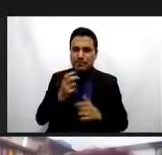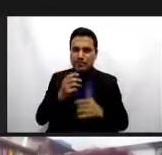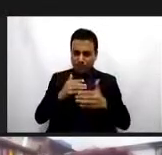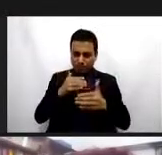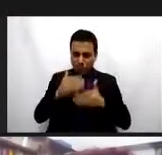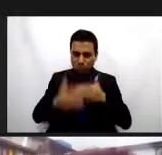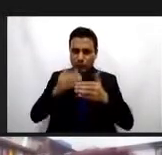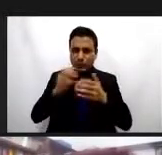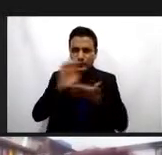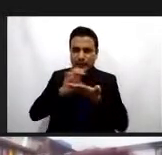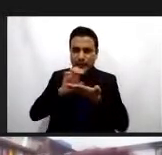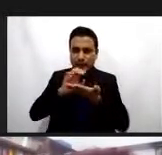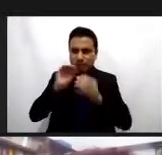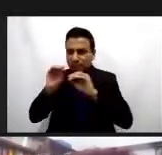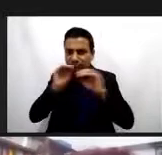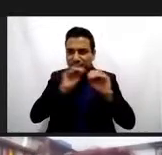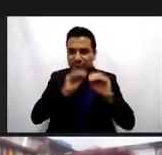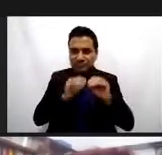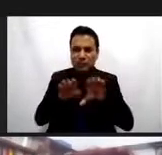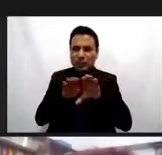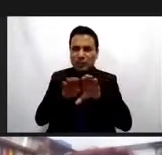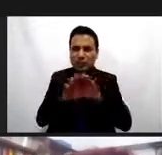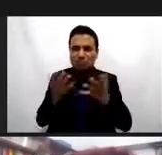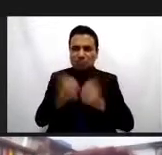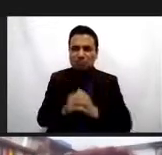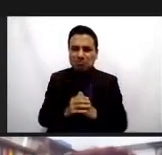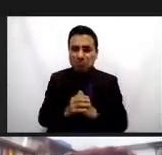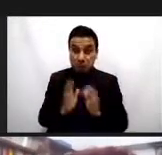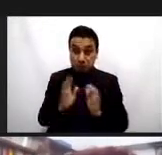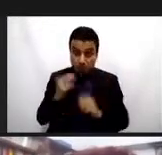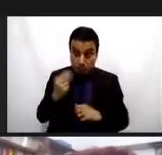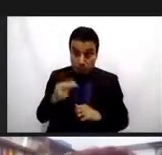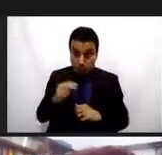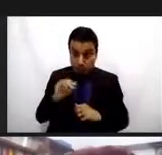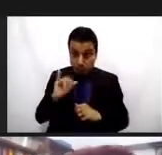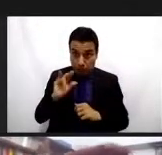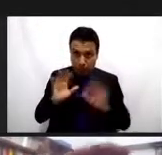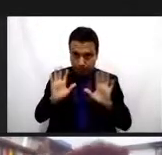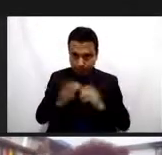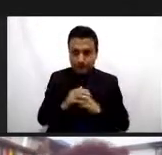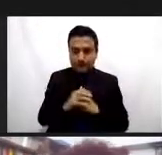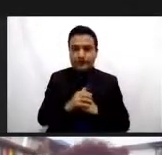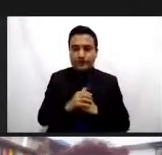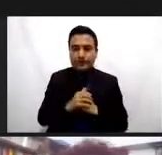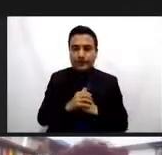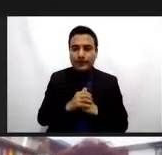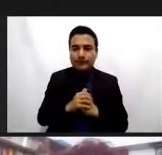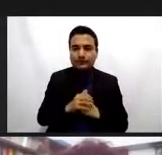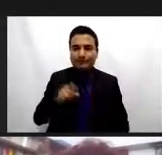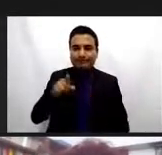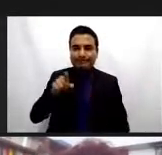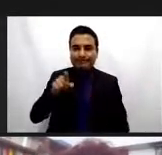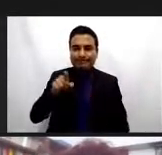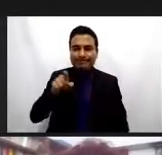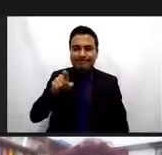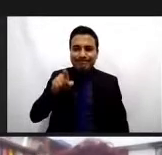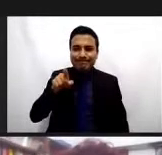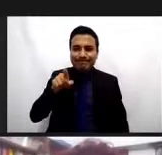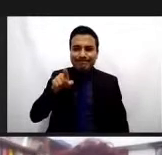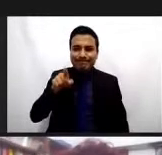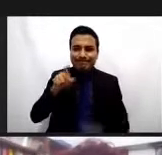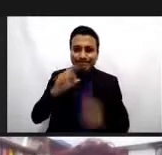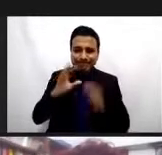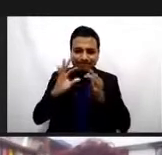en escena. No sé si puedo llamarlo así, puesta en escena. ¿Y qué ocurre con esas ideas de las ideas o pensamientos